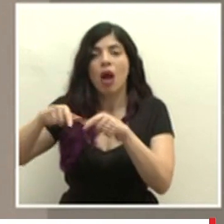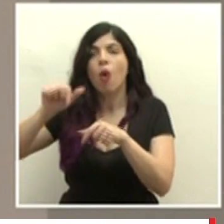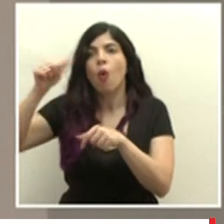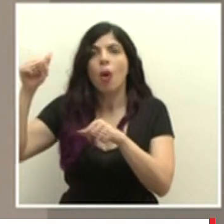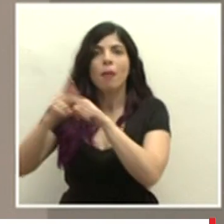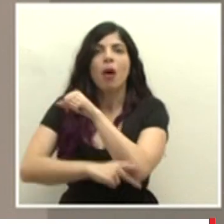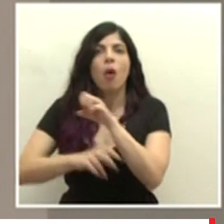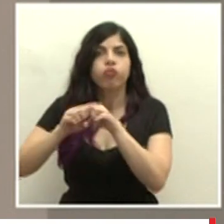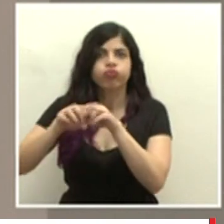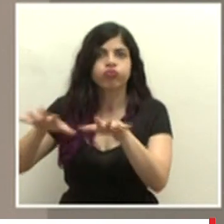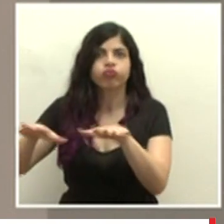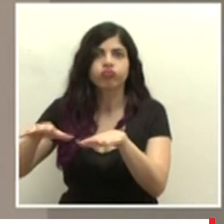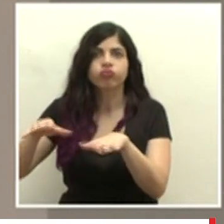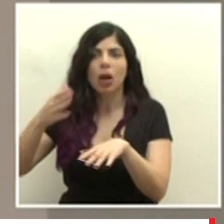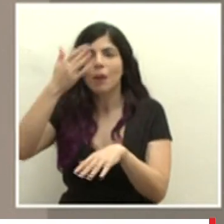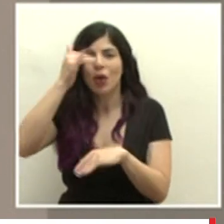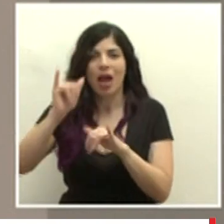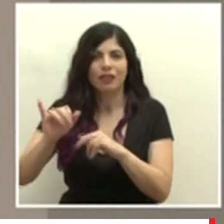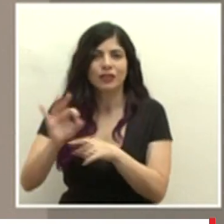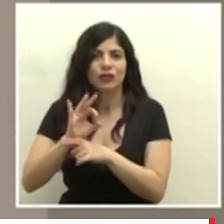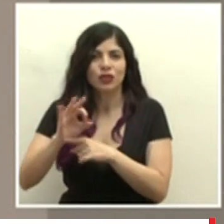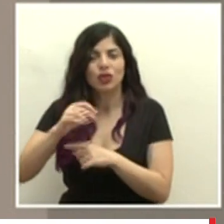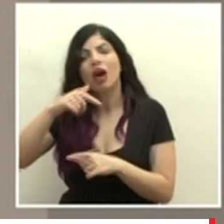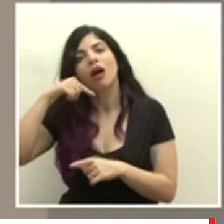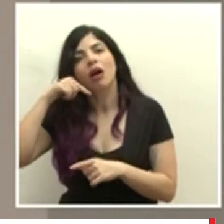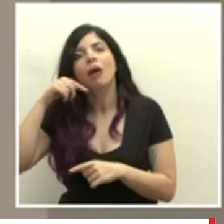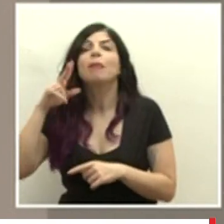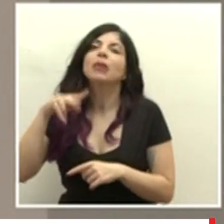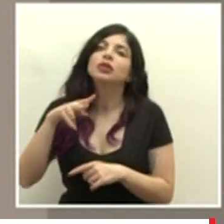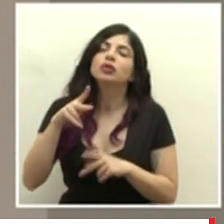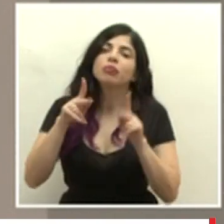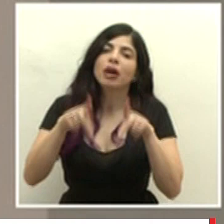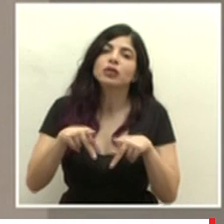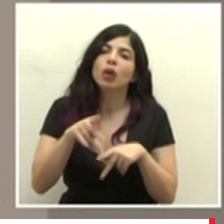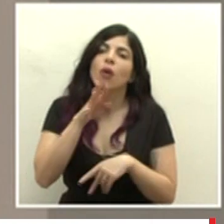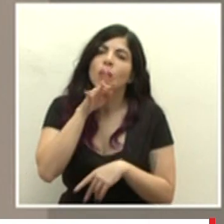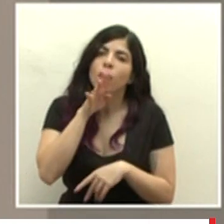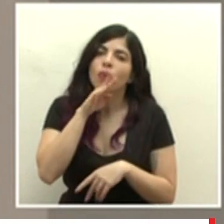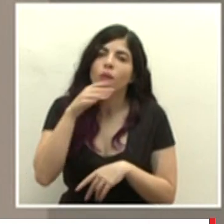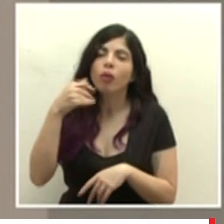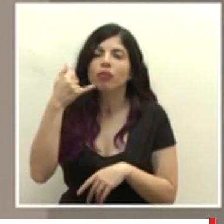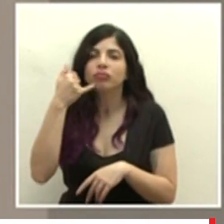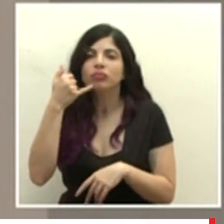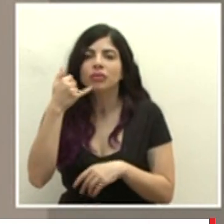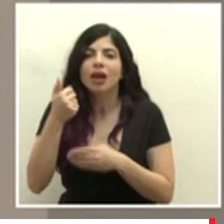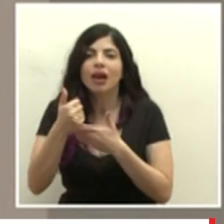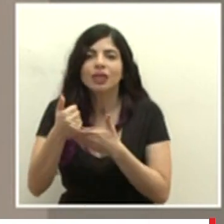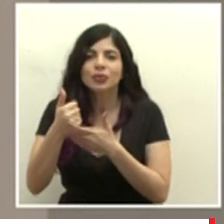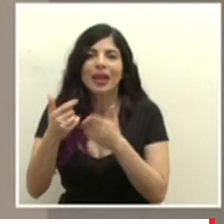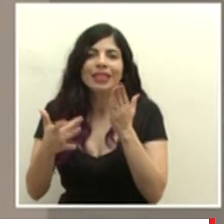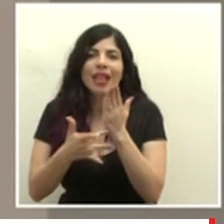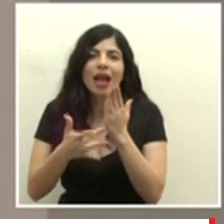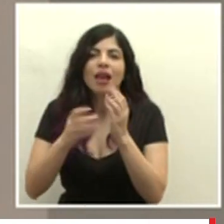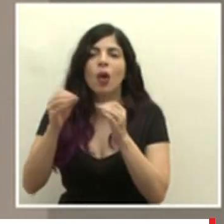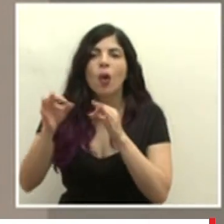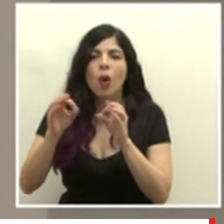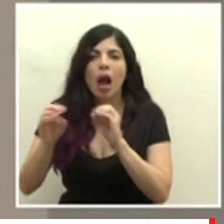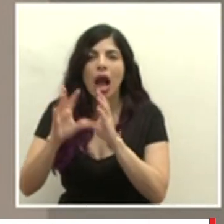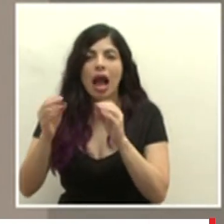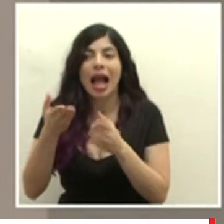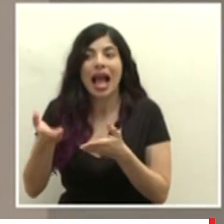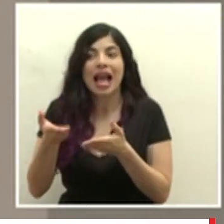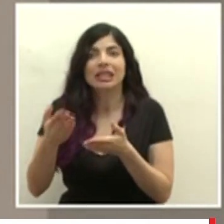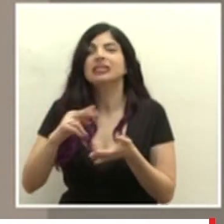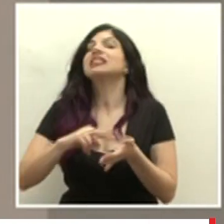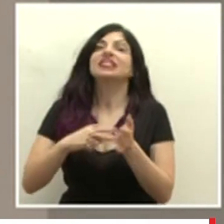la forma en cómo funcionan esos call centers, justamente dando asistencia técnica en la mayoría de los casos o evacuando dudas, ¿verdad? Y esto